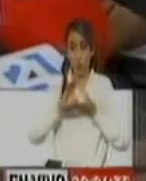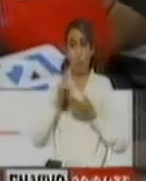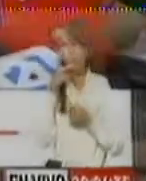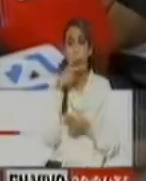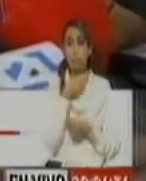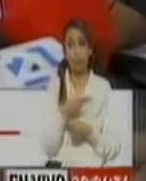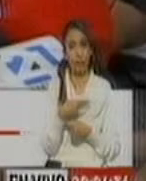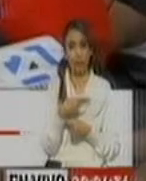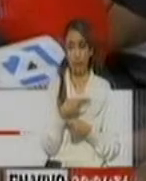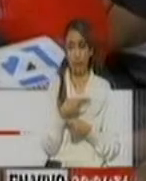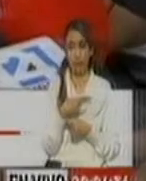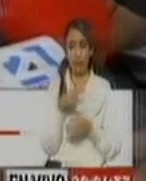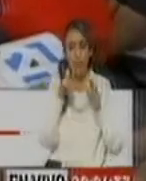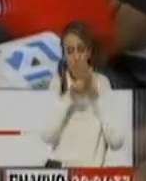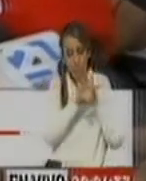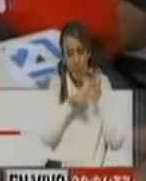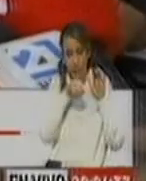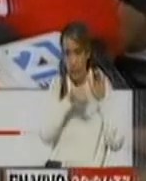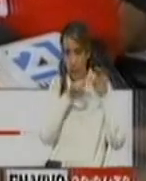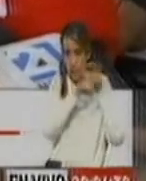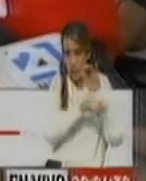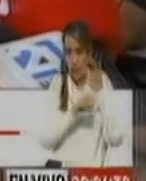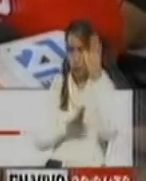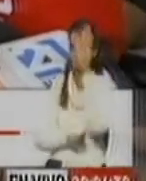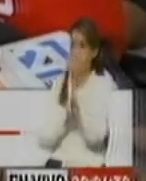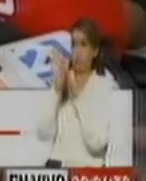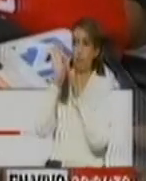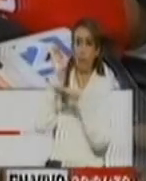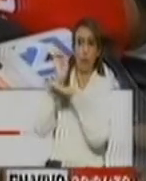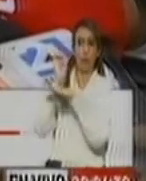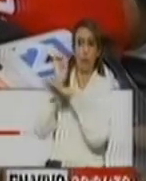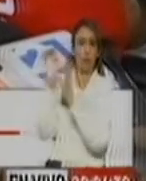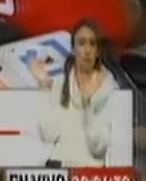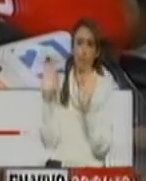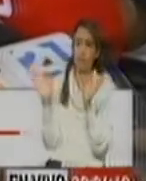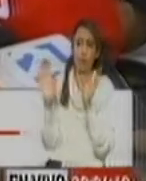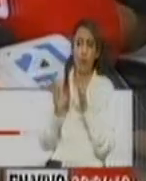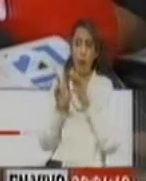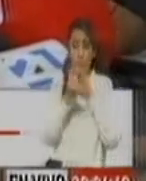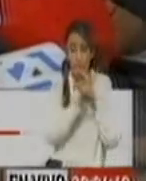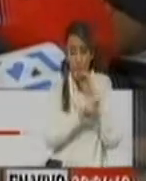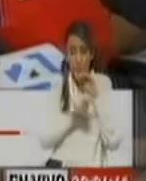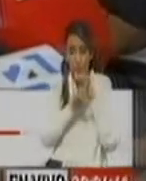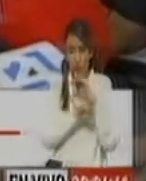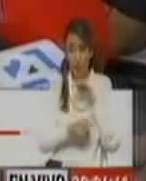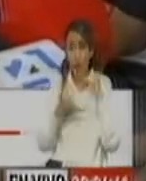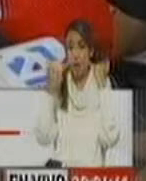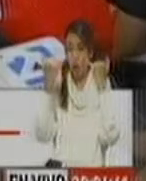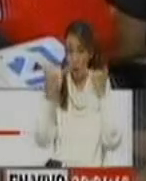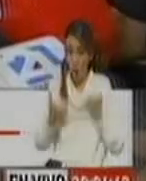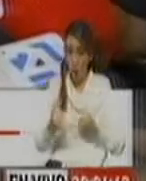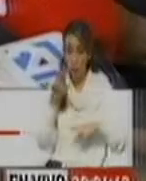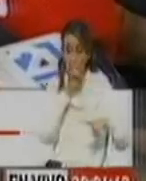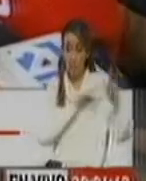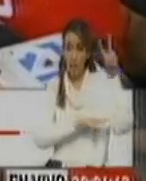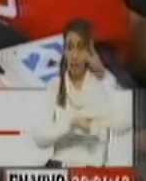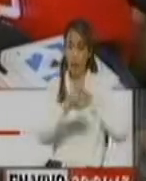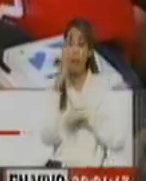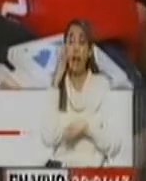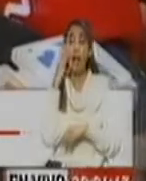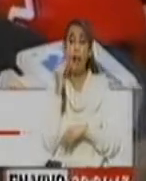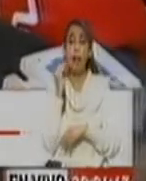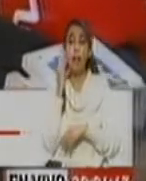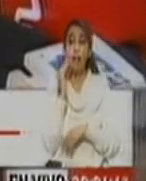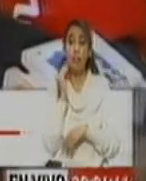mito. No hay dinero que pueda sacar de la pobreza con la minería. Lo único que va a hacer, revisando las otras experiencias a